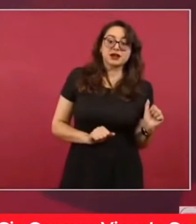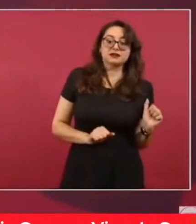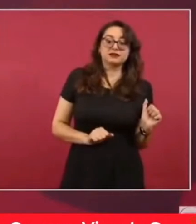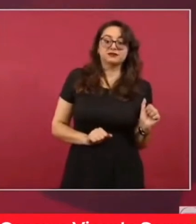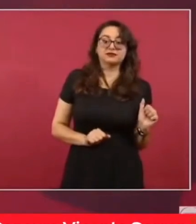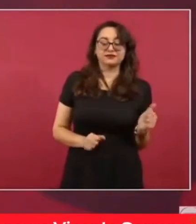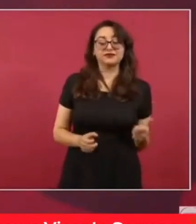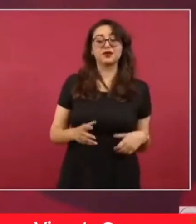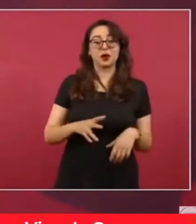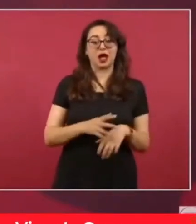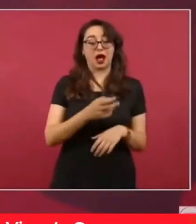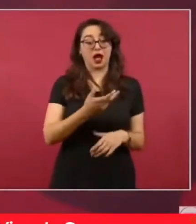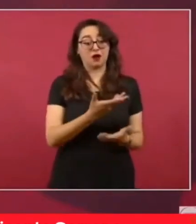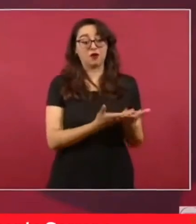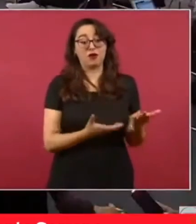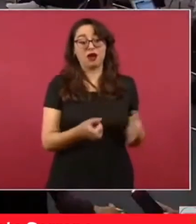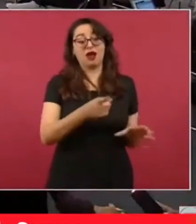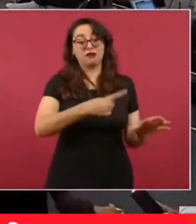dinero